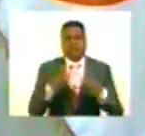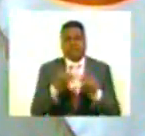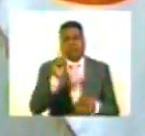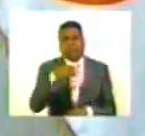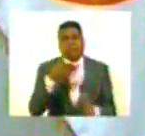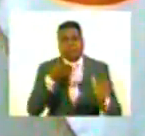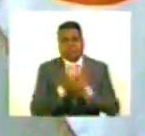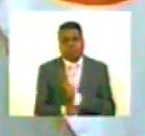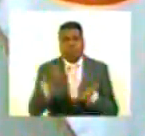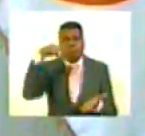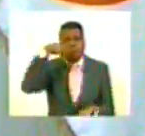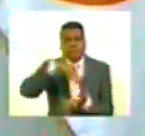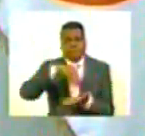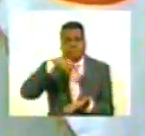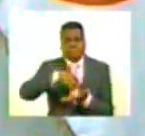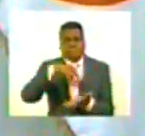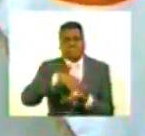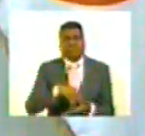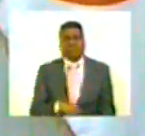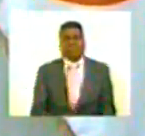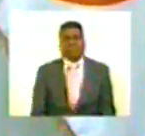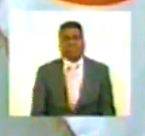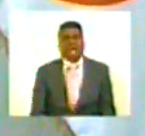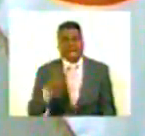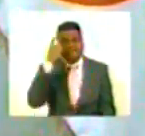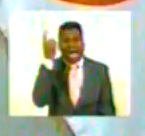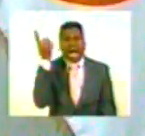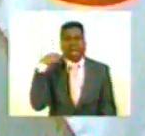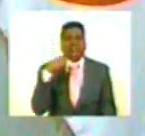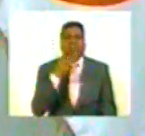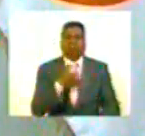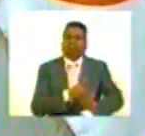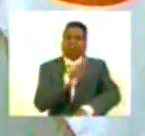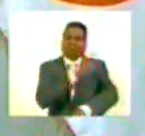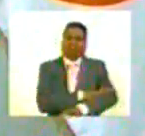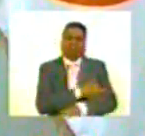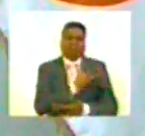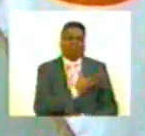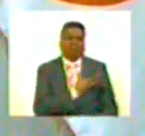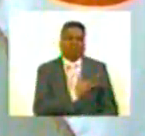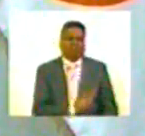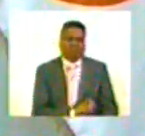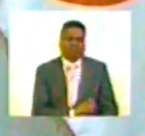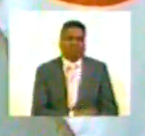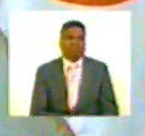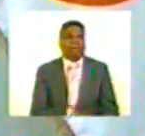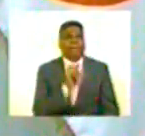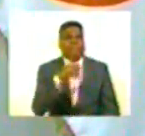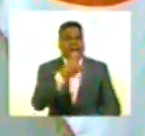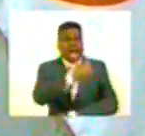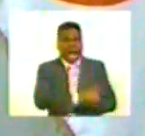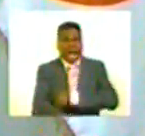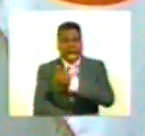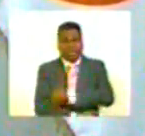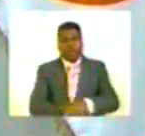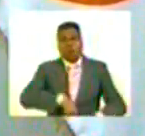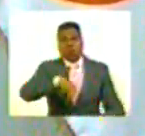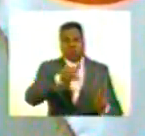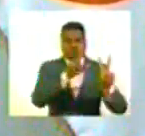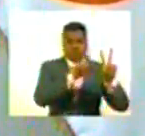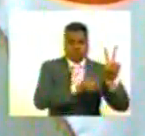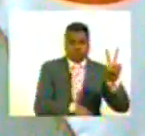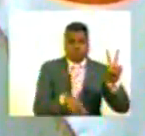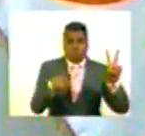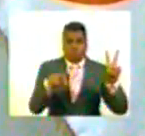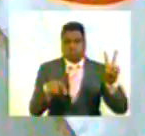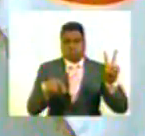el día de ayer, donde lamentablemente fueron heridos 2 funcionarios del